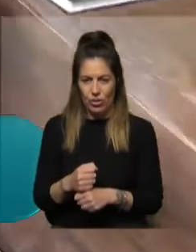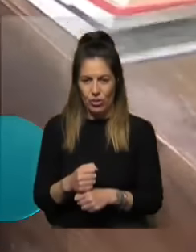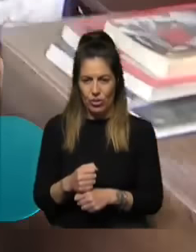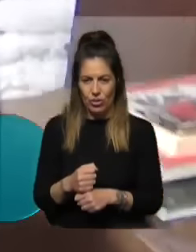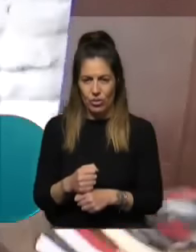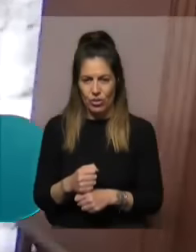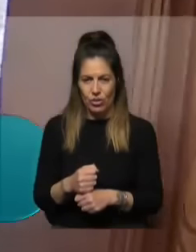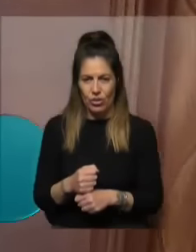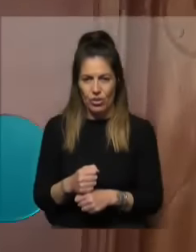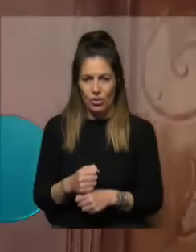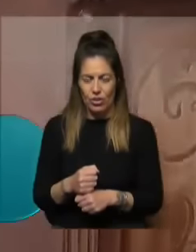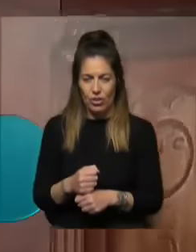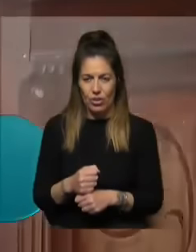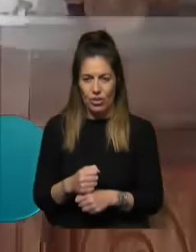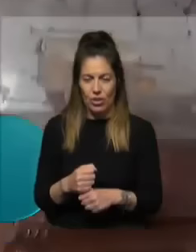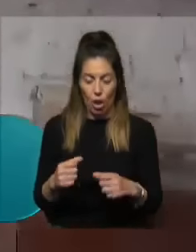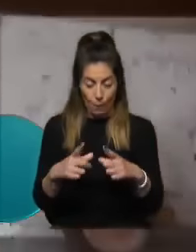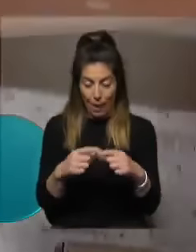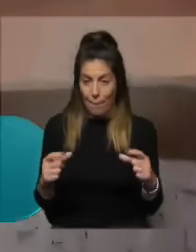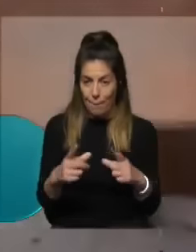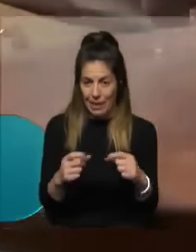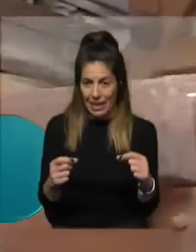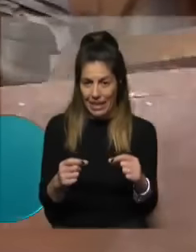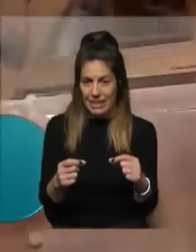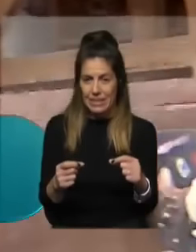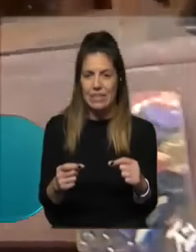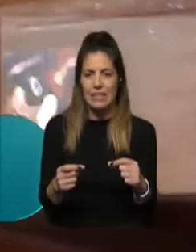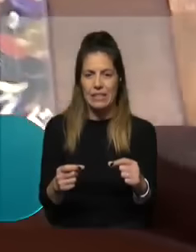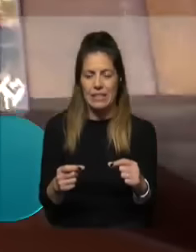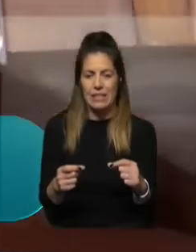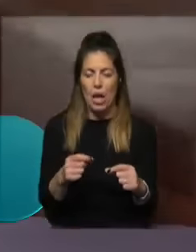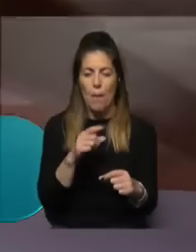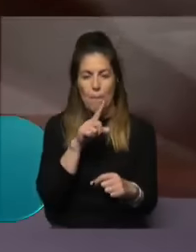Las escrituras que hay son de